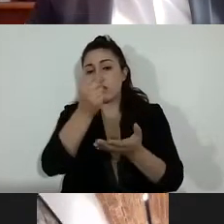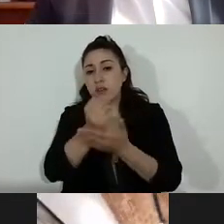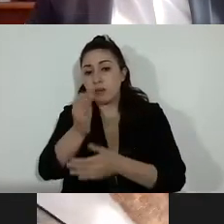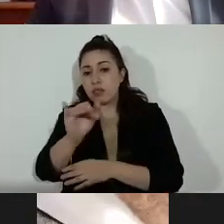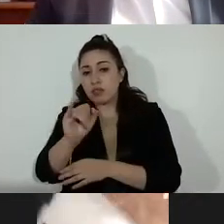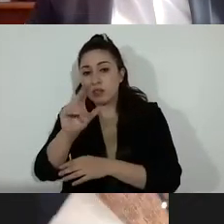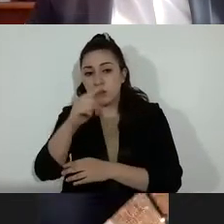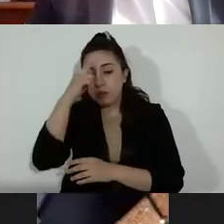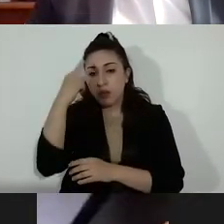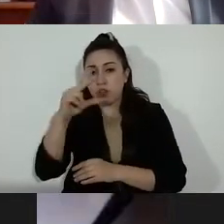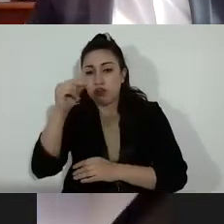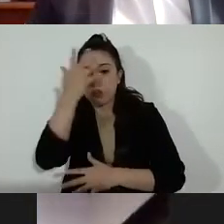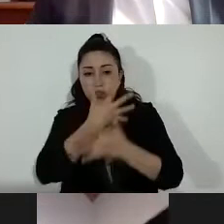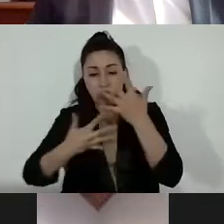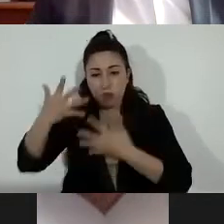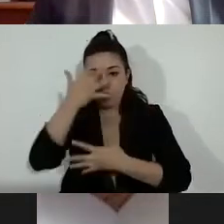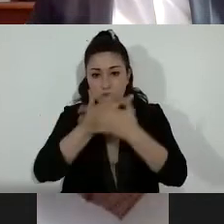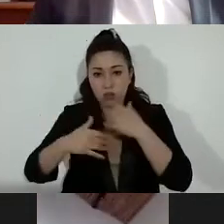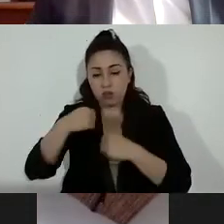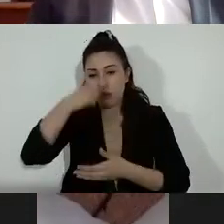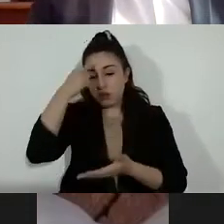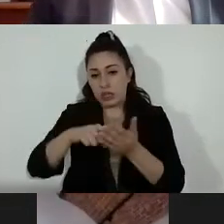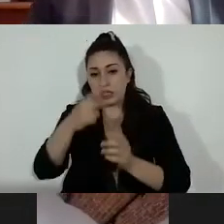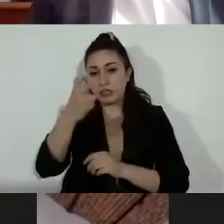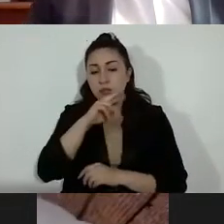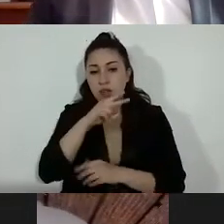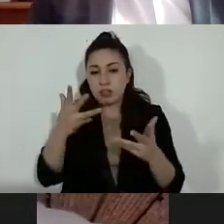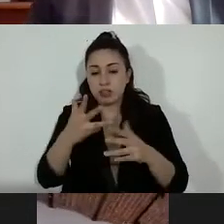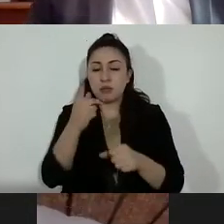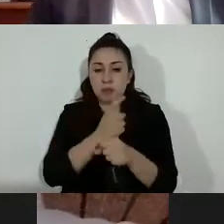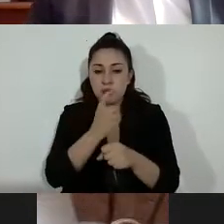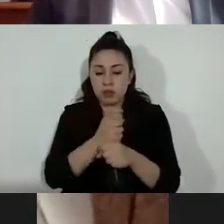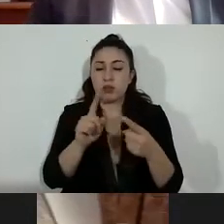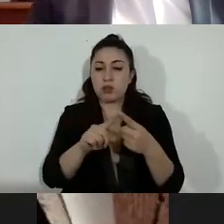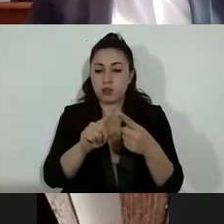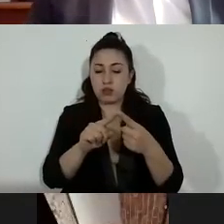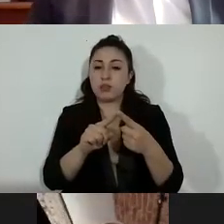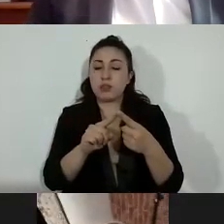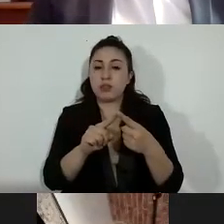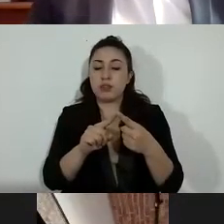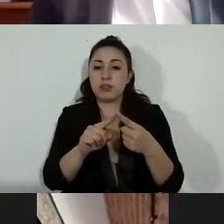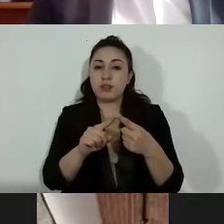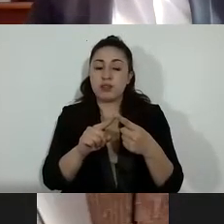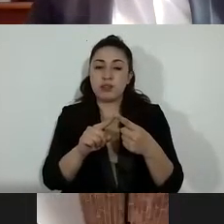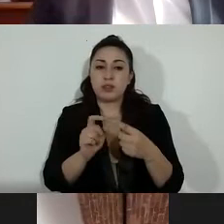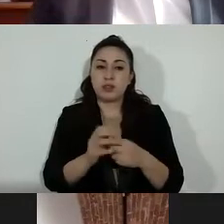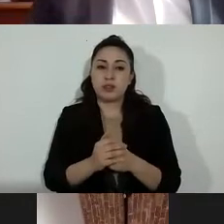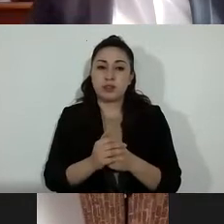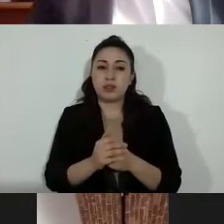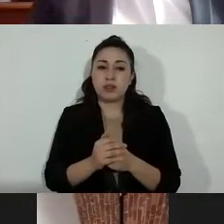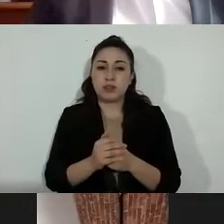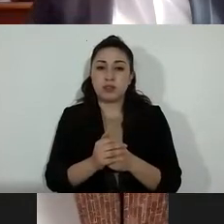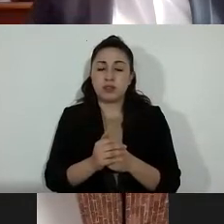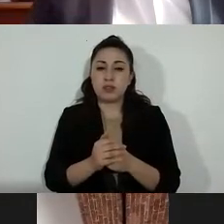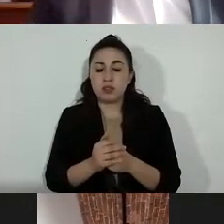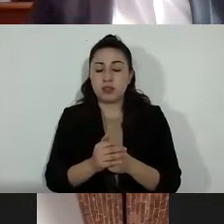que creo que puede ser un mejor método. El primero tiene que ver con sumarme a esta